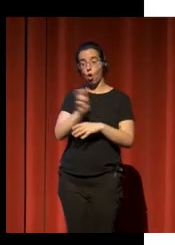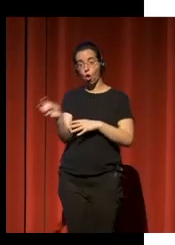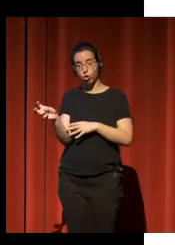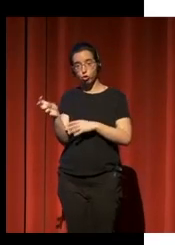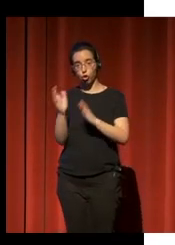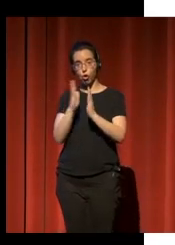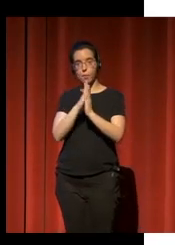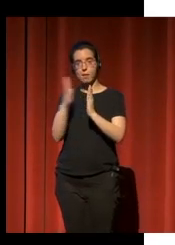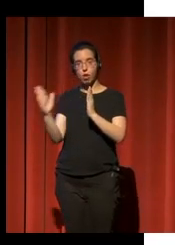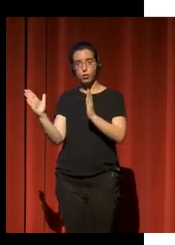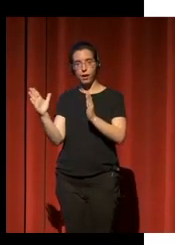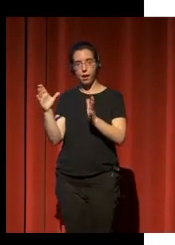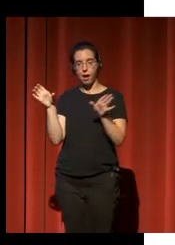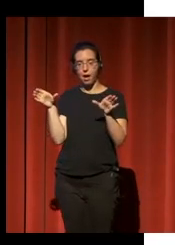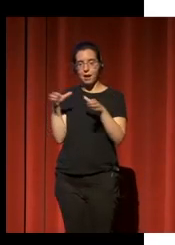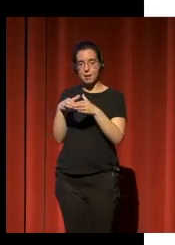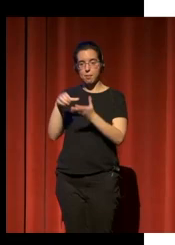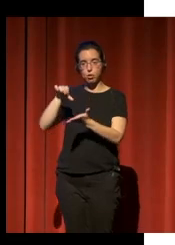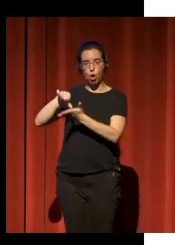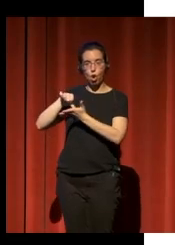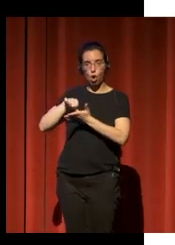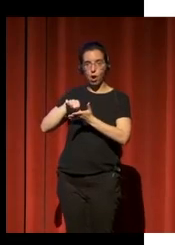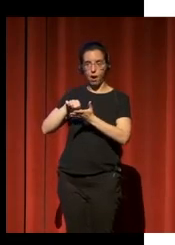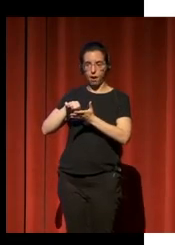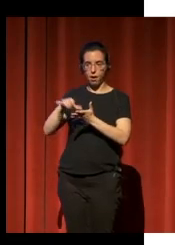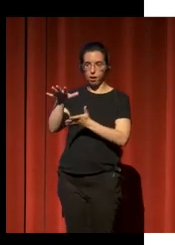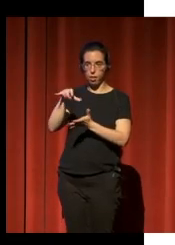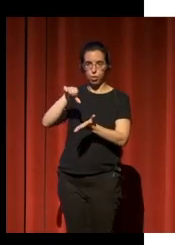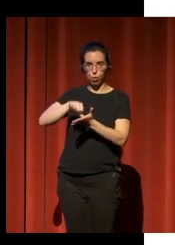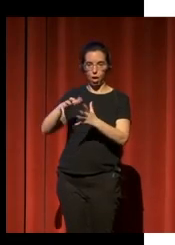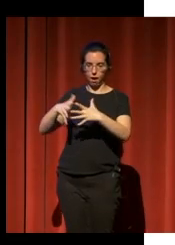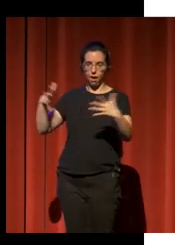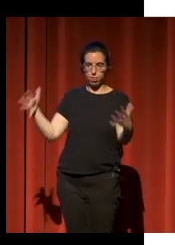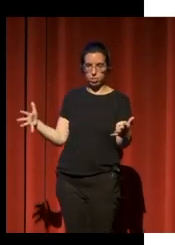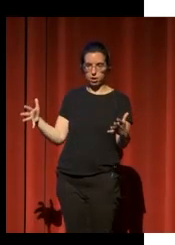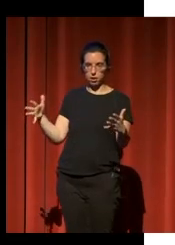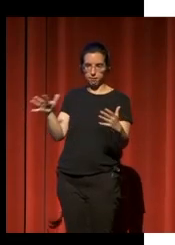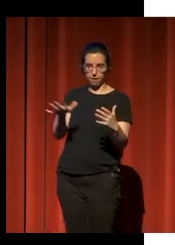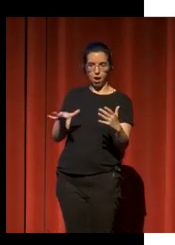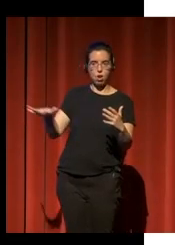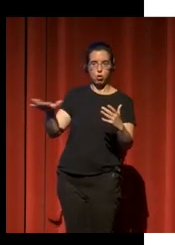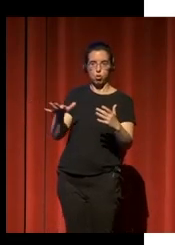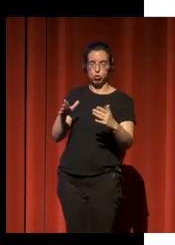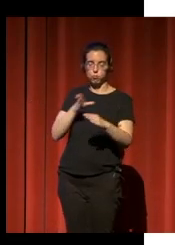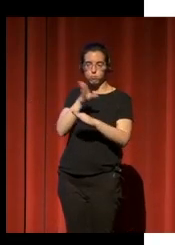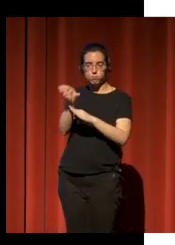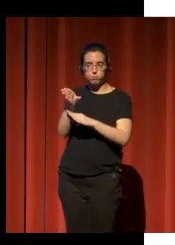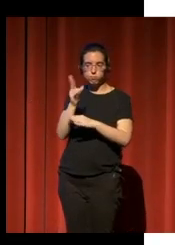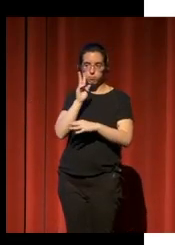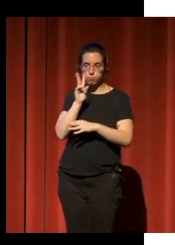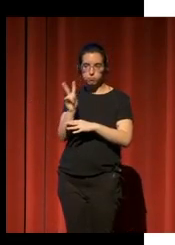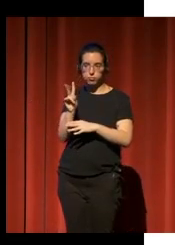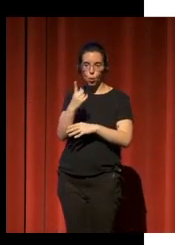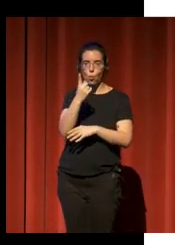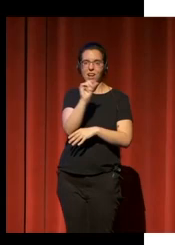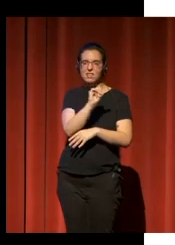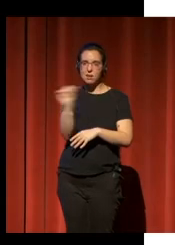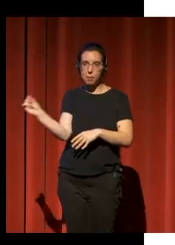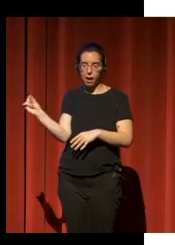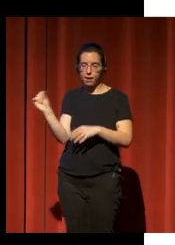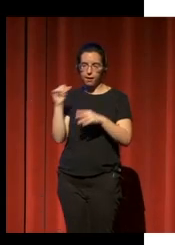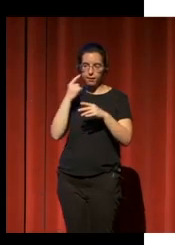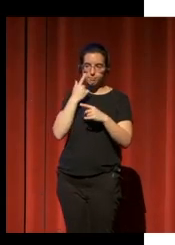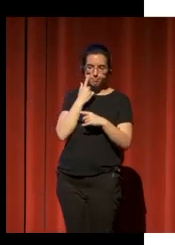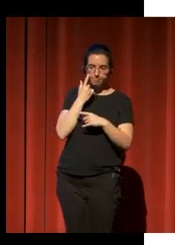biblioteca un equipamiento local de barrio de una ciudad grande eh Eh bueno se observó durante una semana en